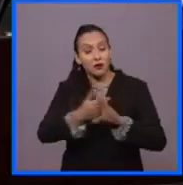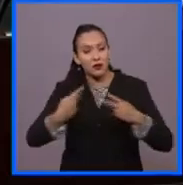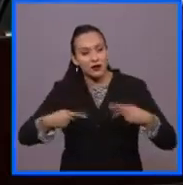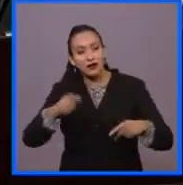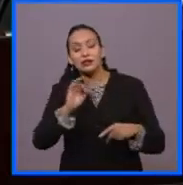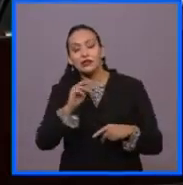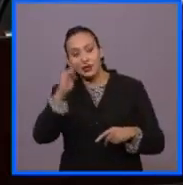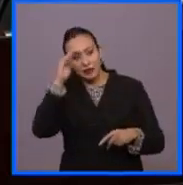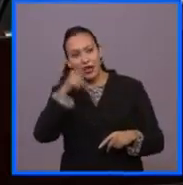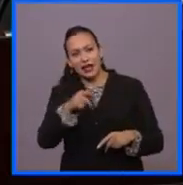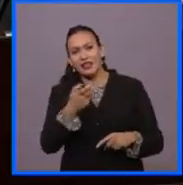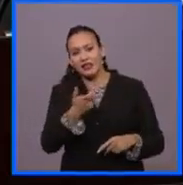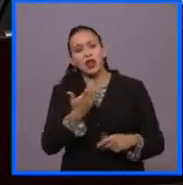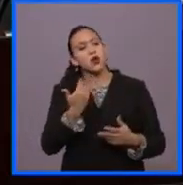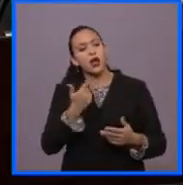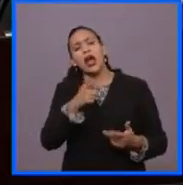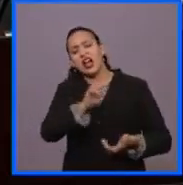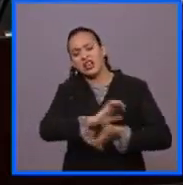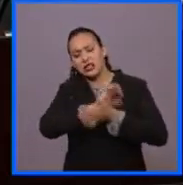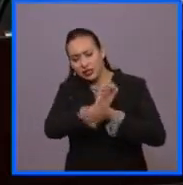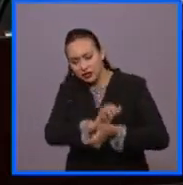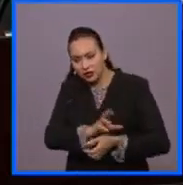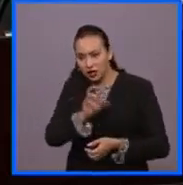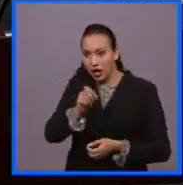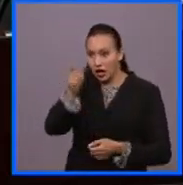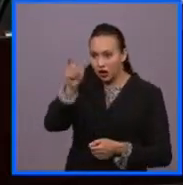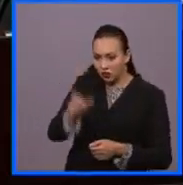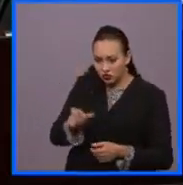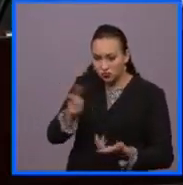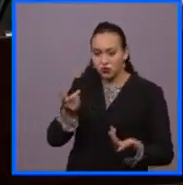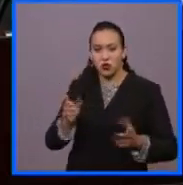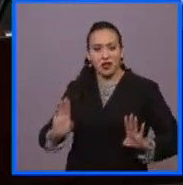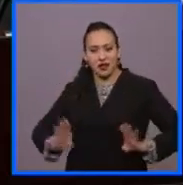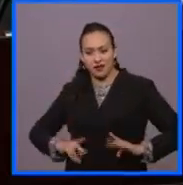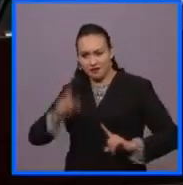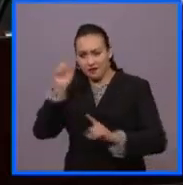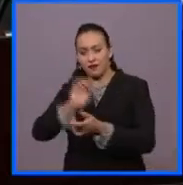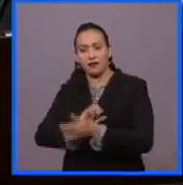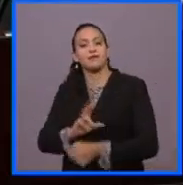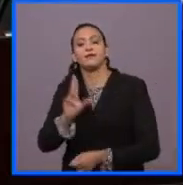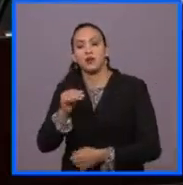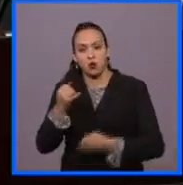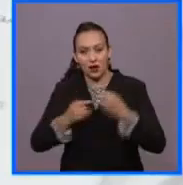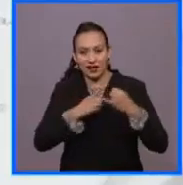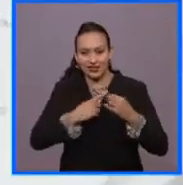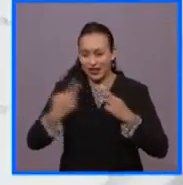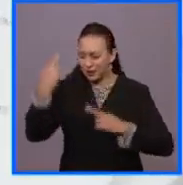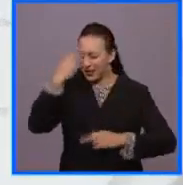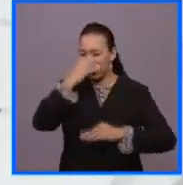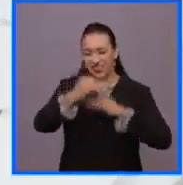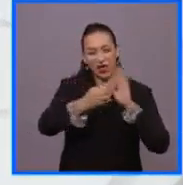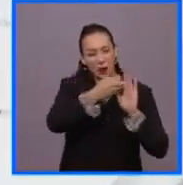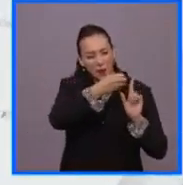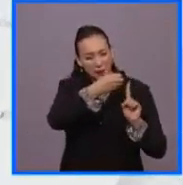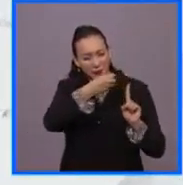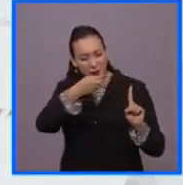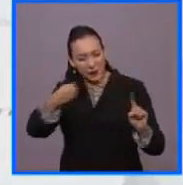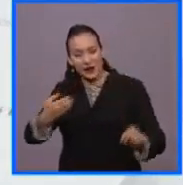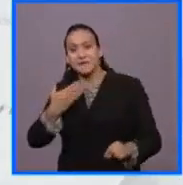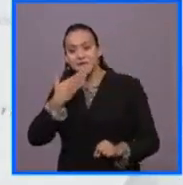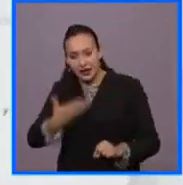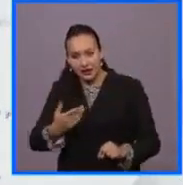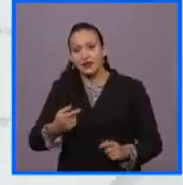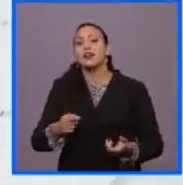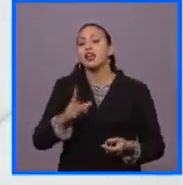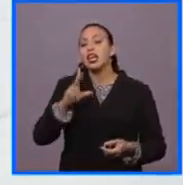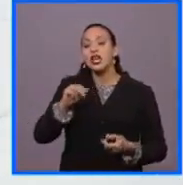ponderación para verificar si se actualiza el supuesto de excepción. Se basará en la demanda y pruebas que la acompañan, sin que esto implique